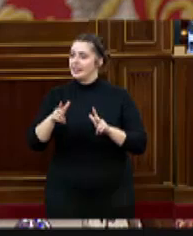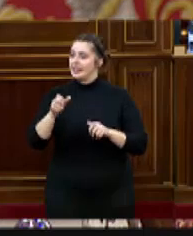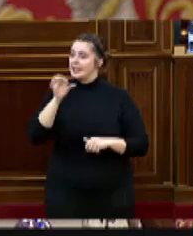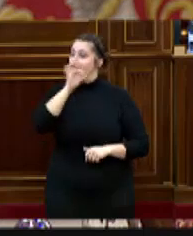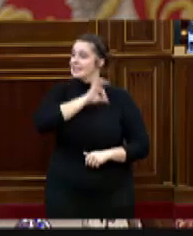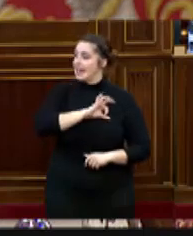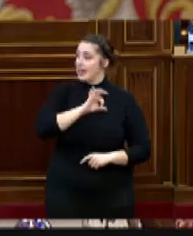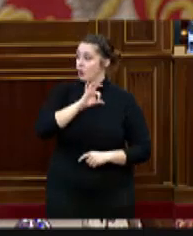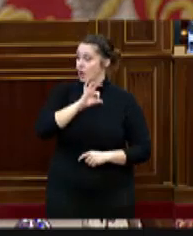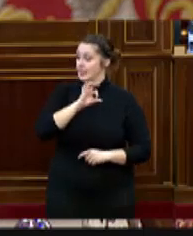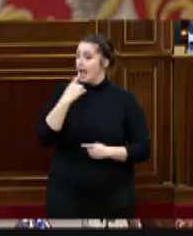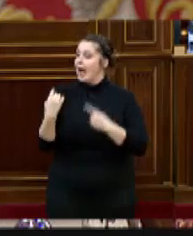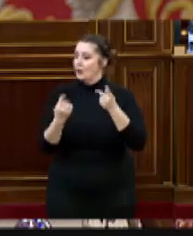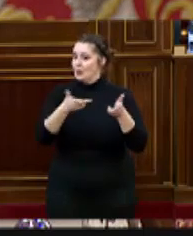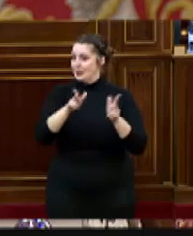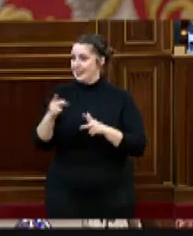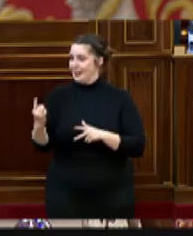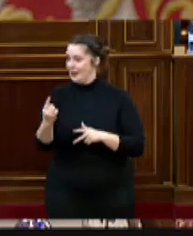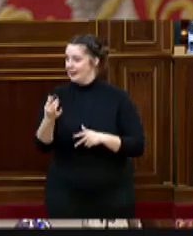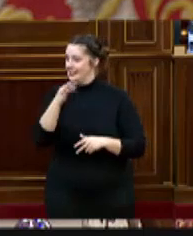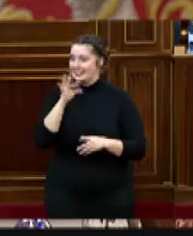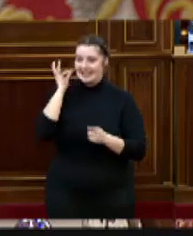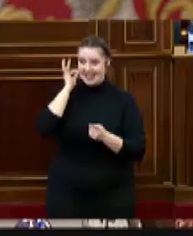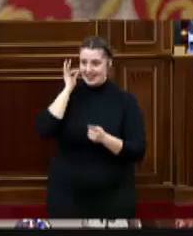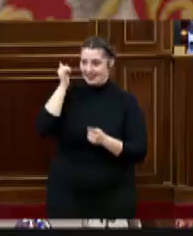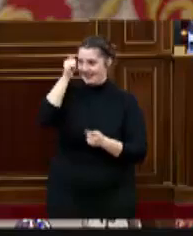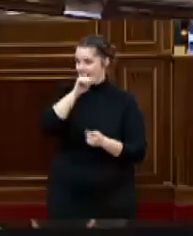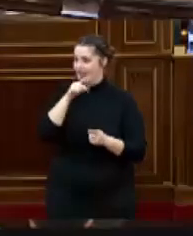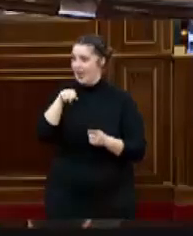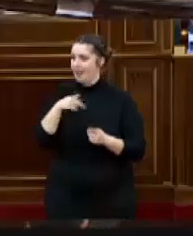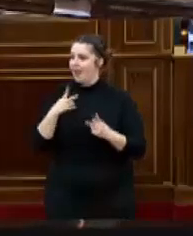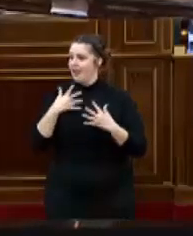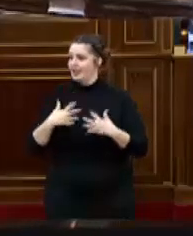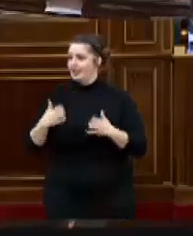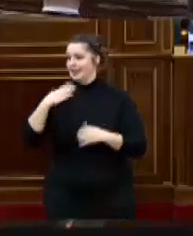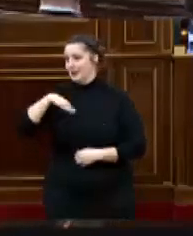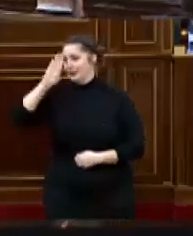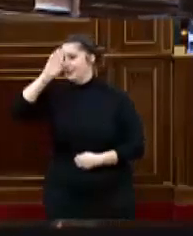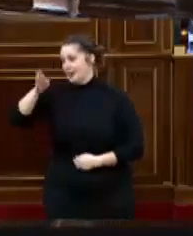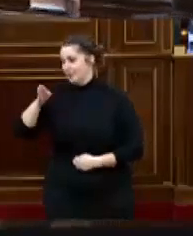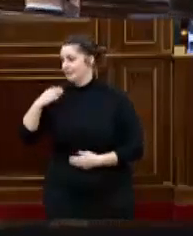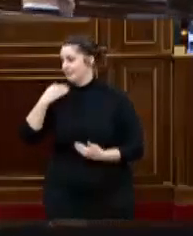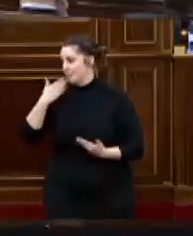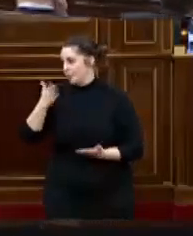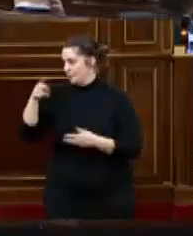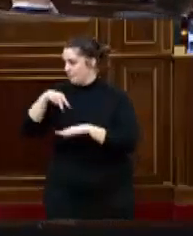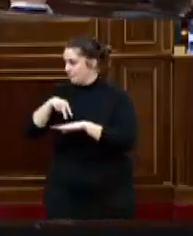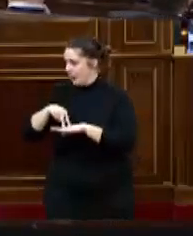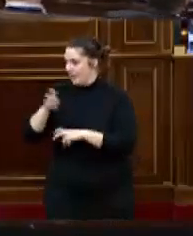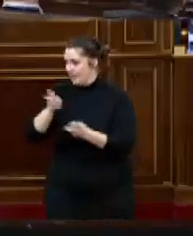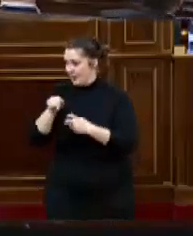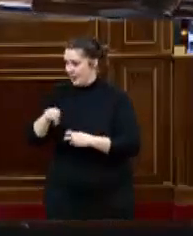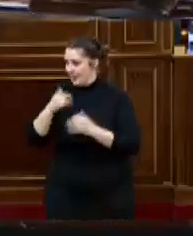ellos algunas senadoras y senadores que quiero saludar su presencia hoy aquí en